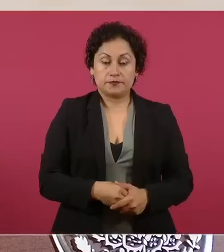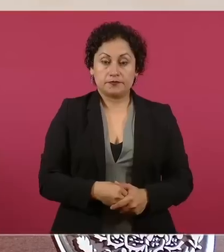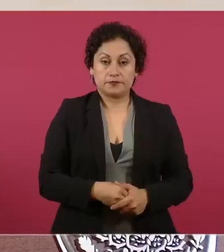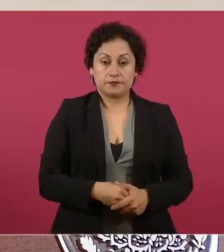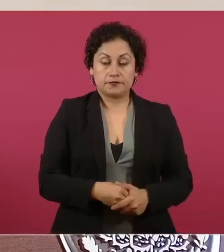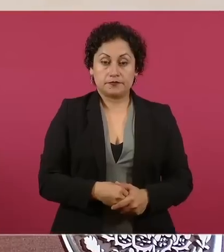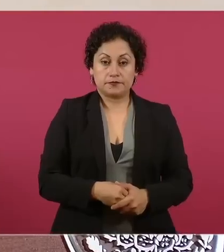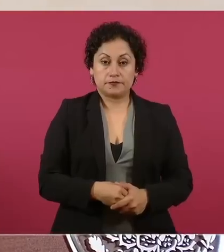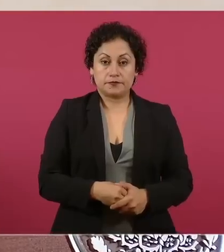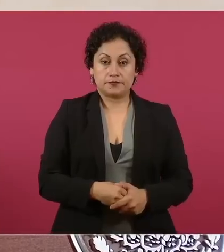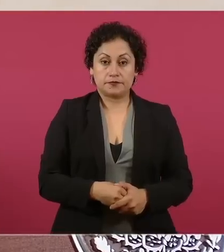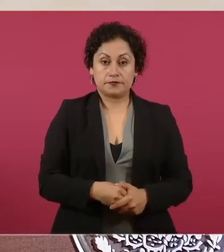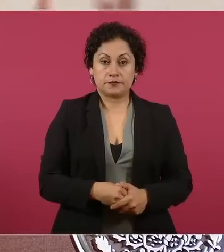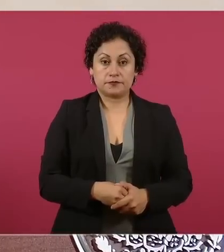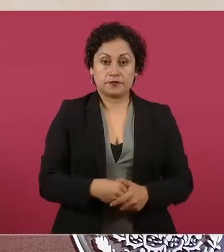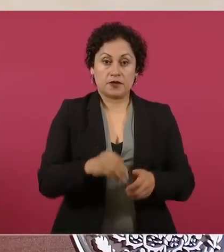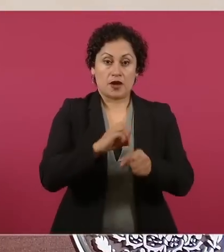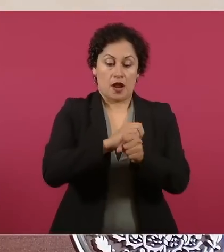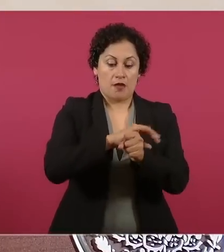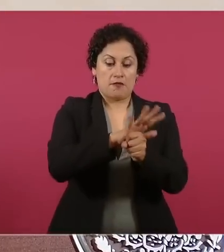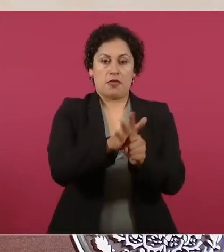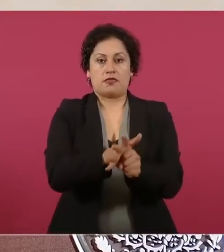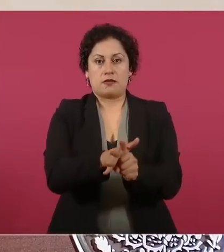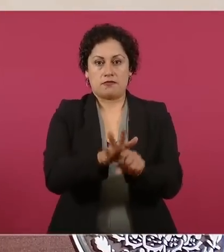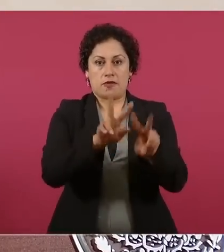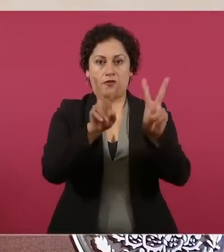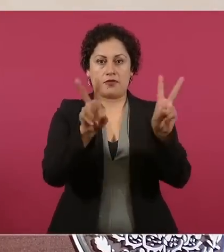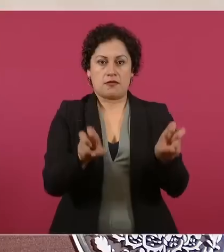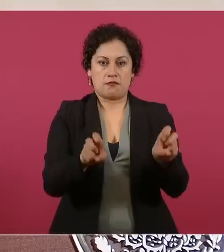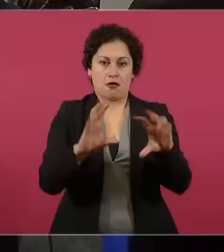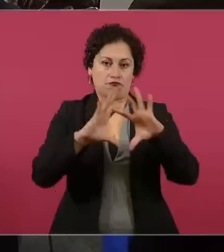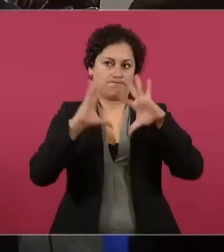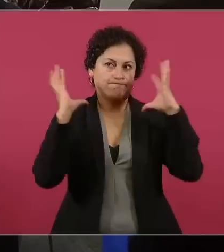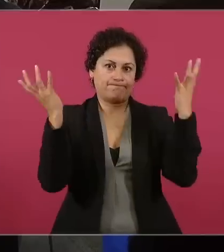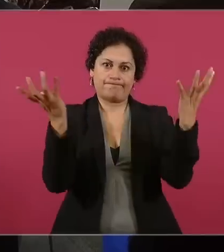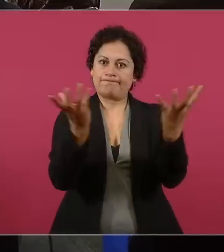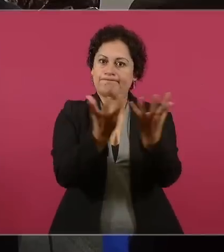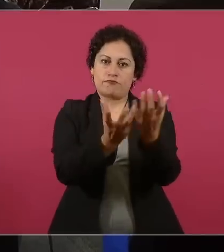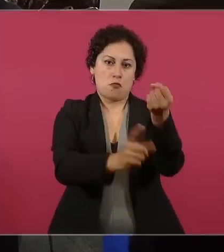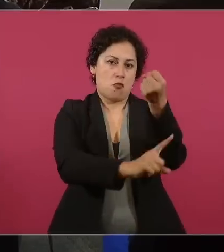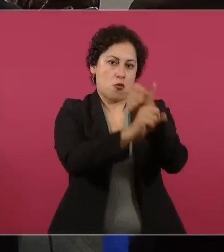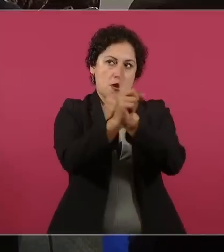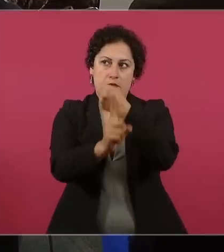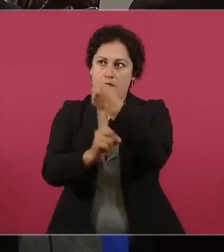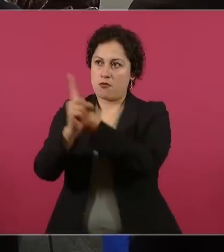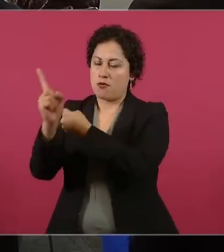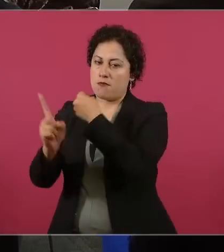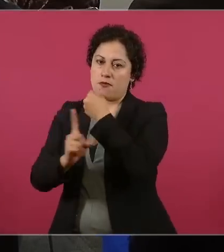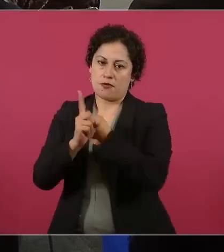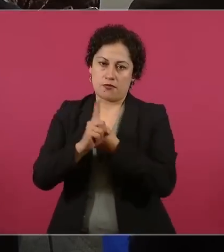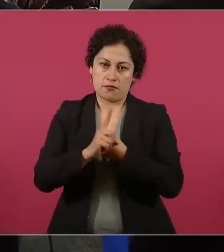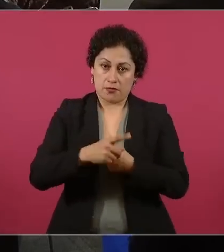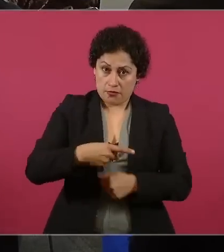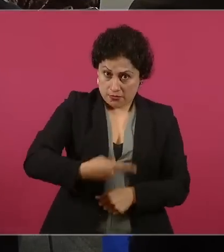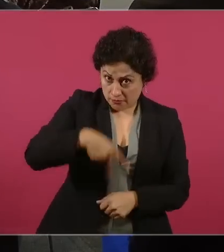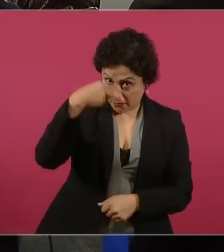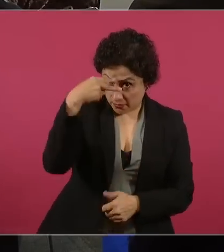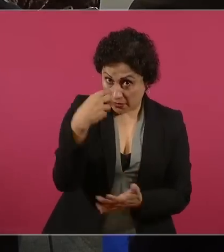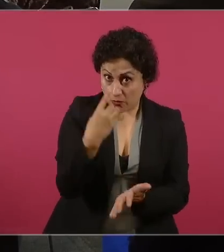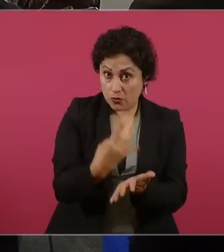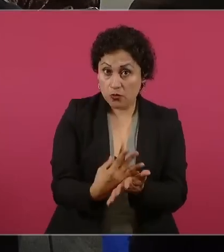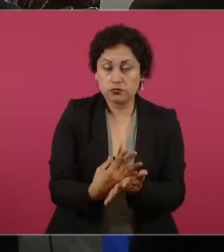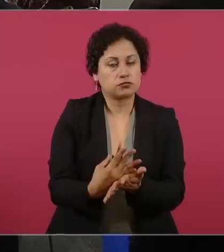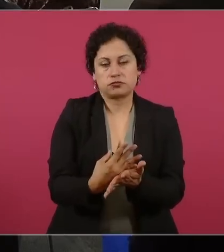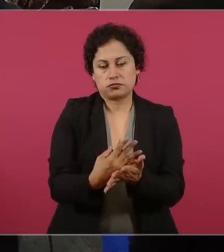de la pandemia pues fue mundial, eso no se generó en México.